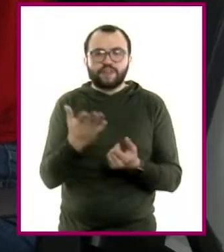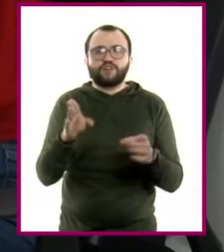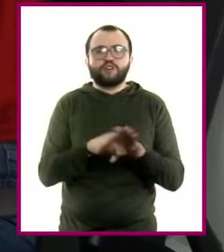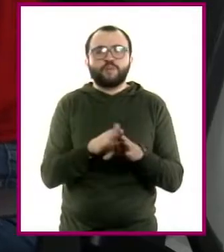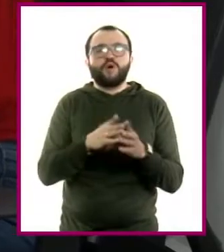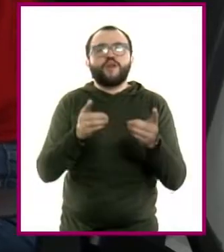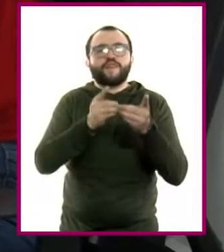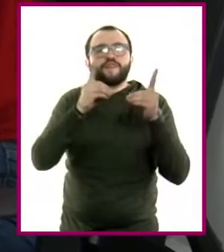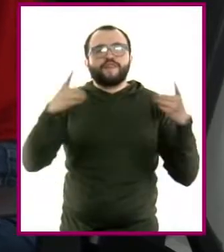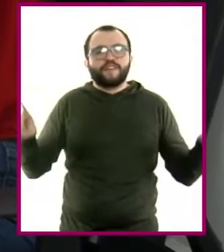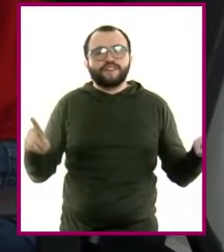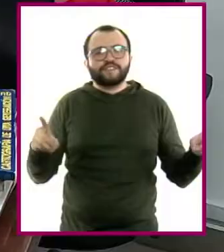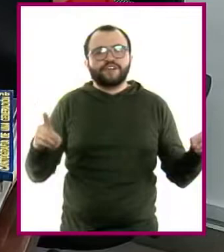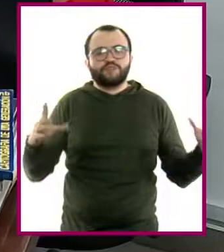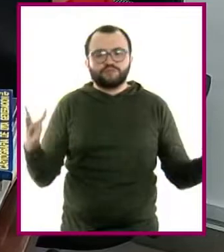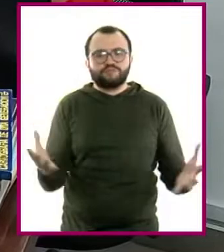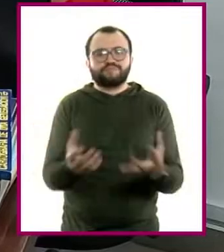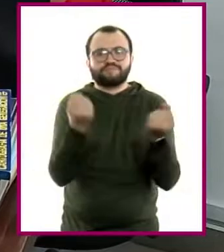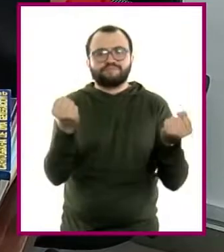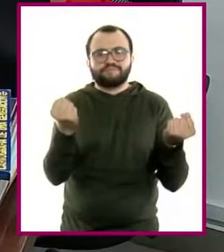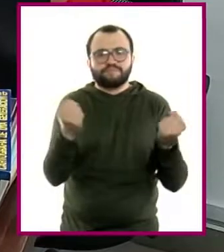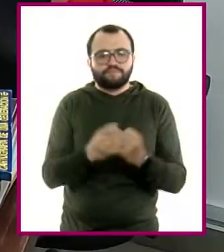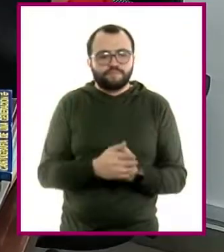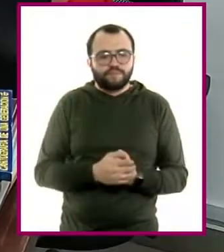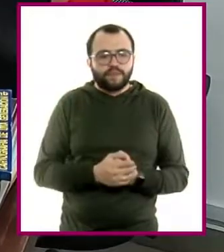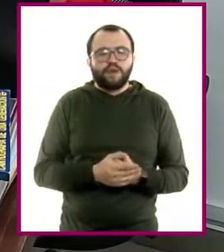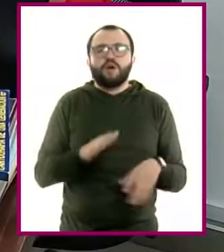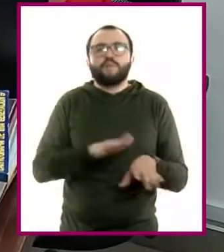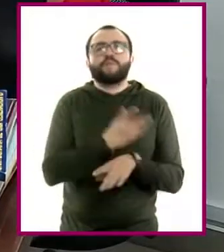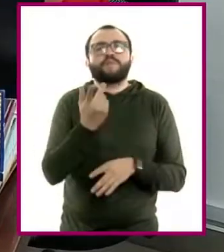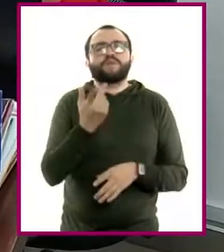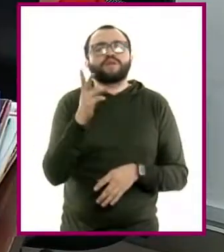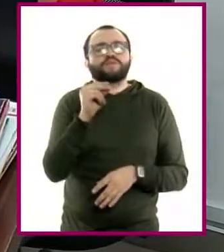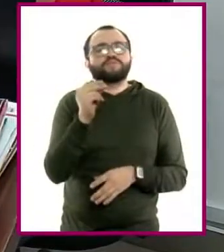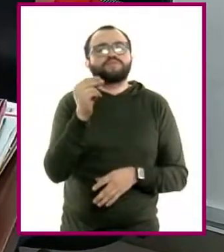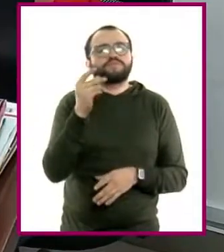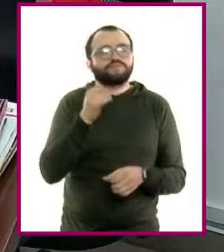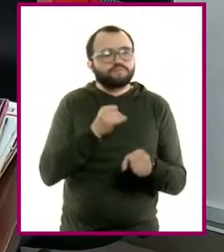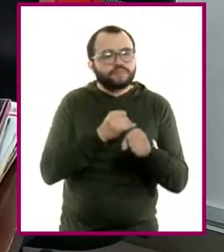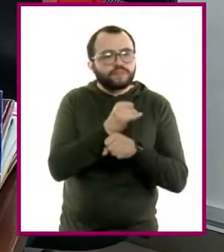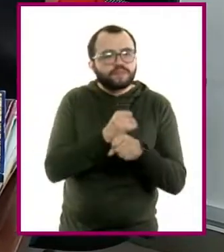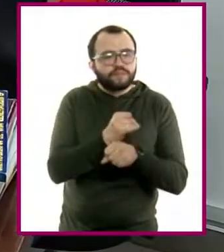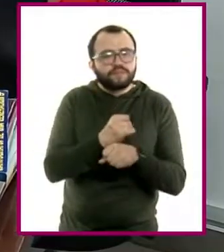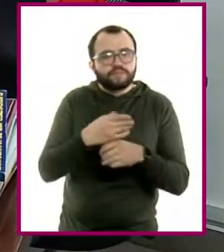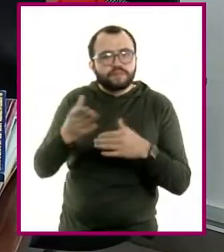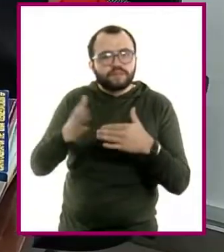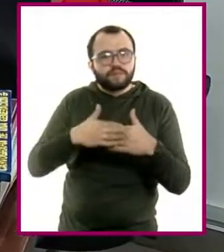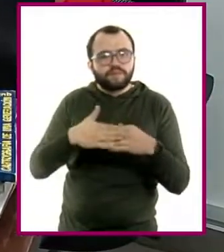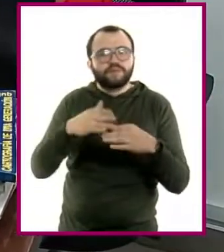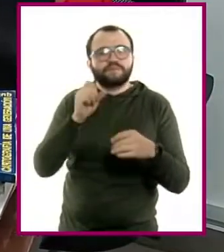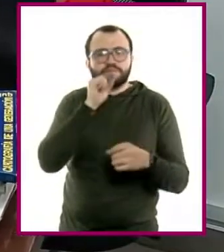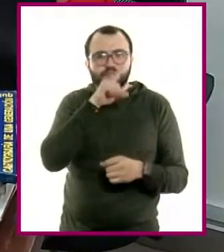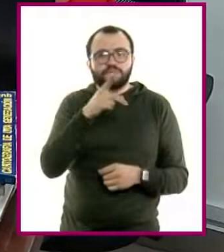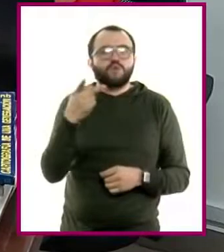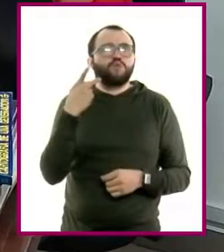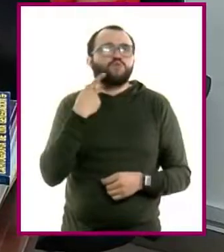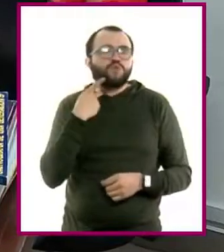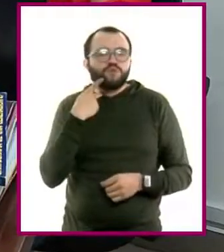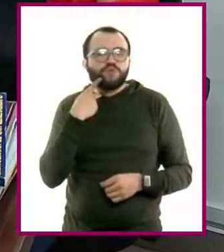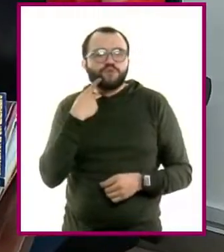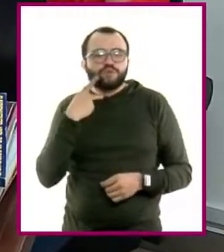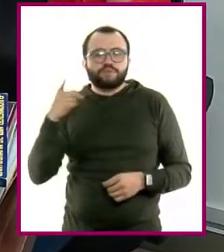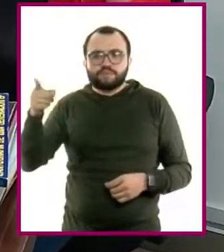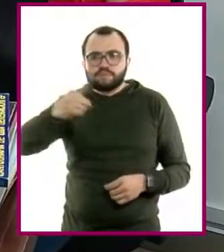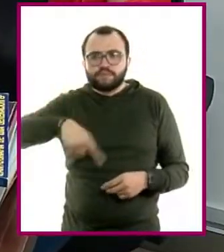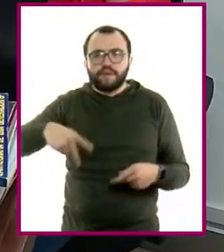sustentable. Ah, ¿saben por qué no investigan para la próxima edición de nuestro Tiempo Social sobre las políticas públicas para